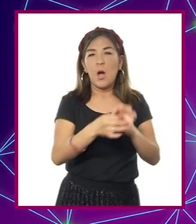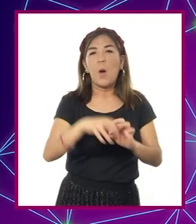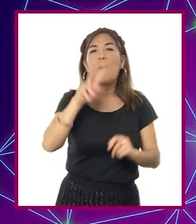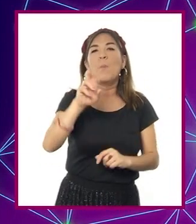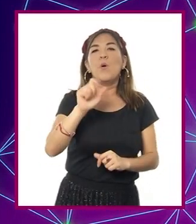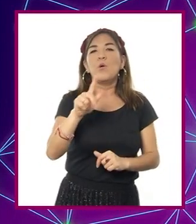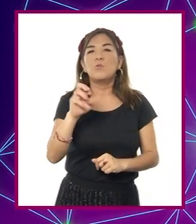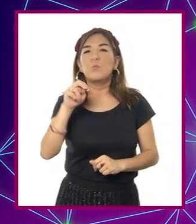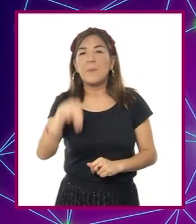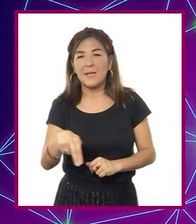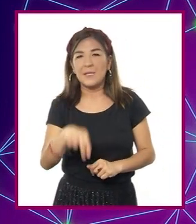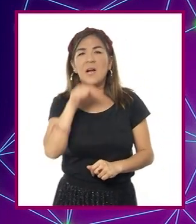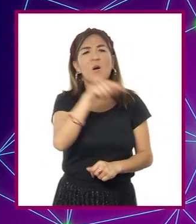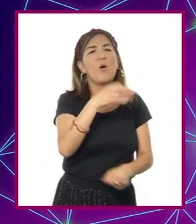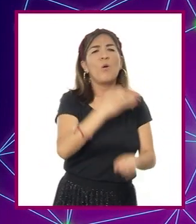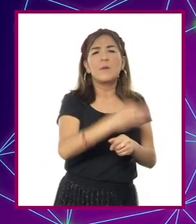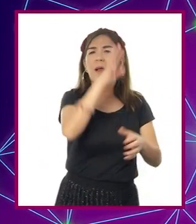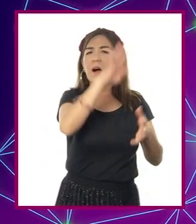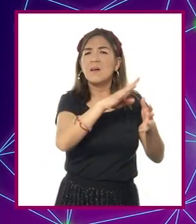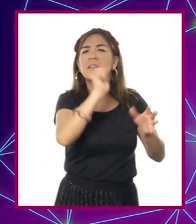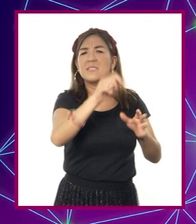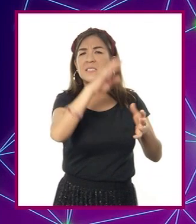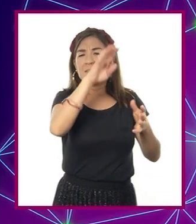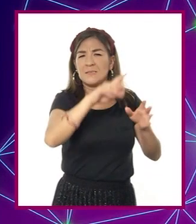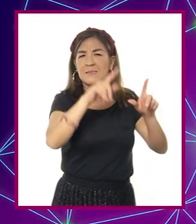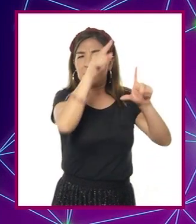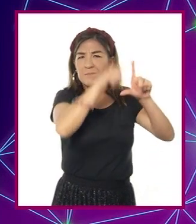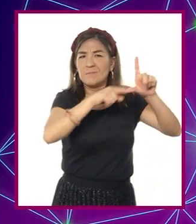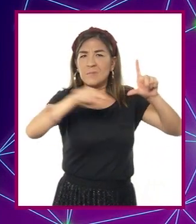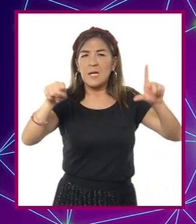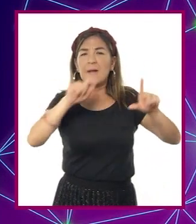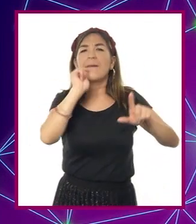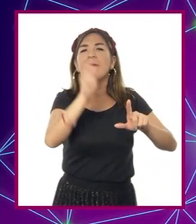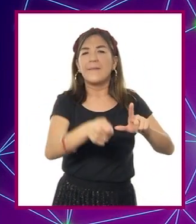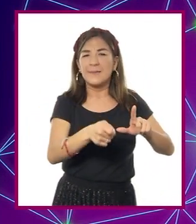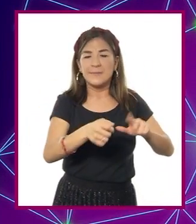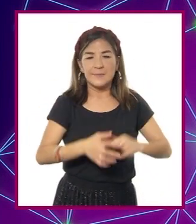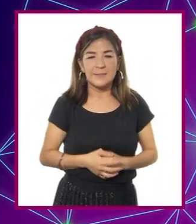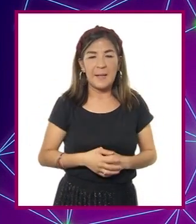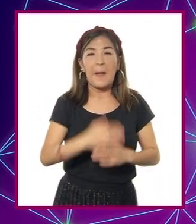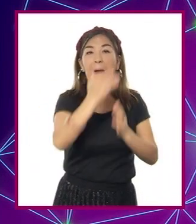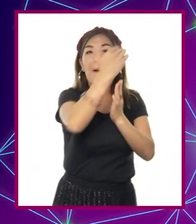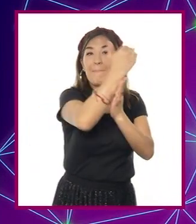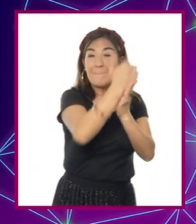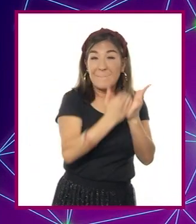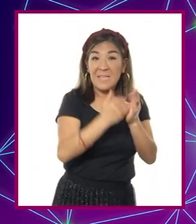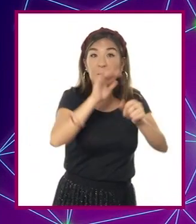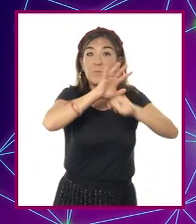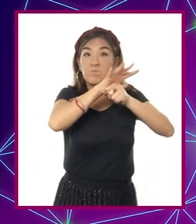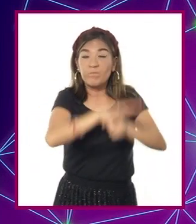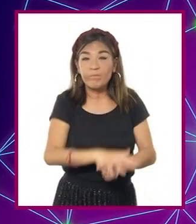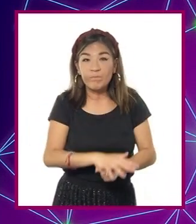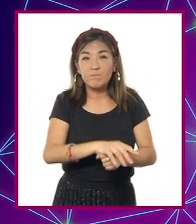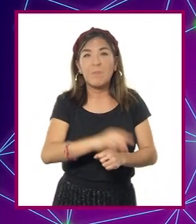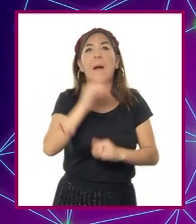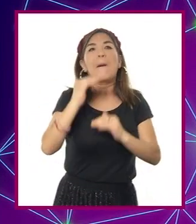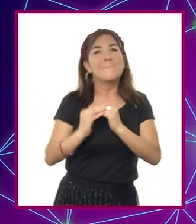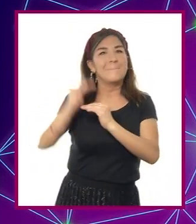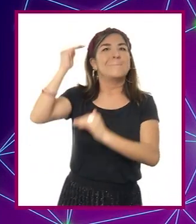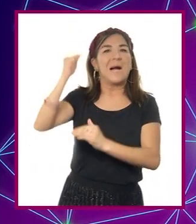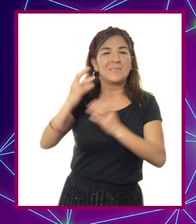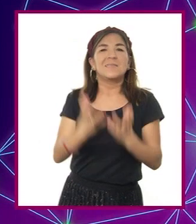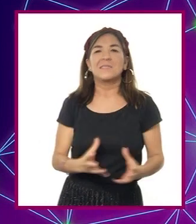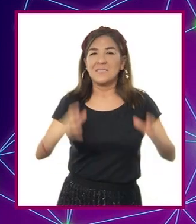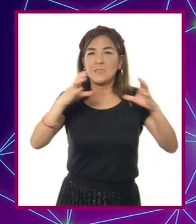volumen. En la gráfica se puede apreciar cómo, a medida que disminuye la presión, aumenta el